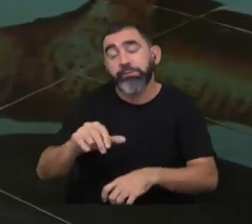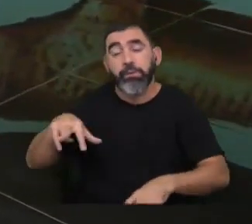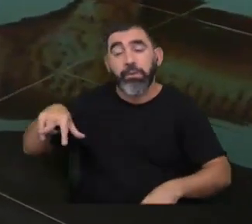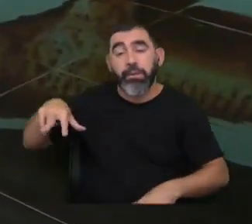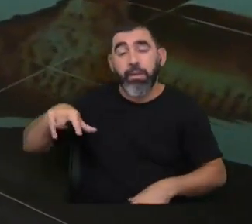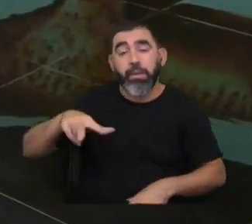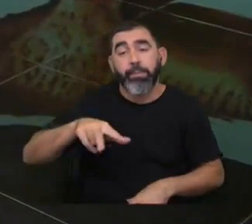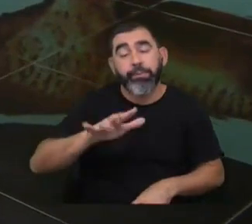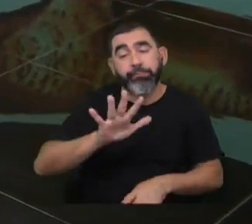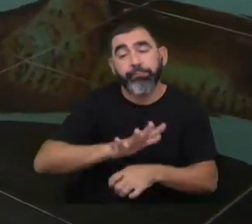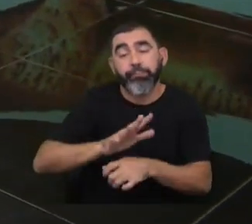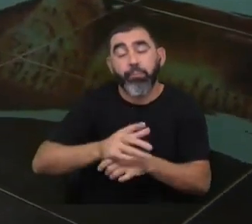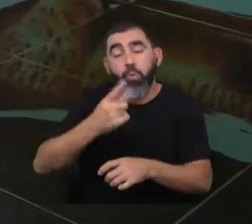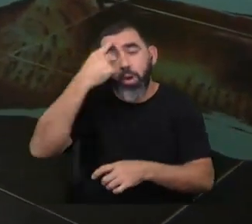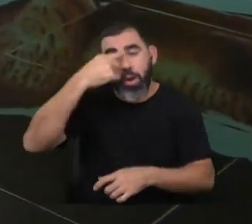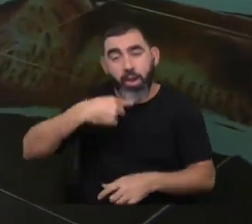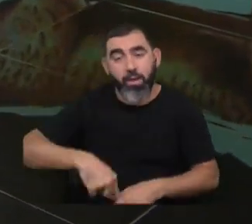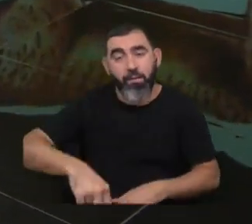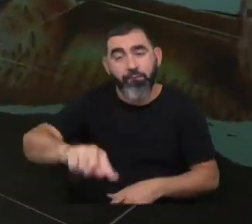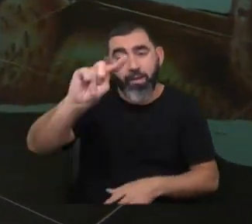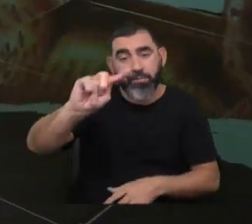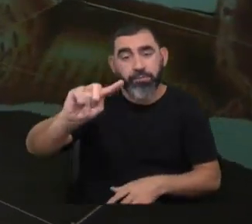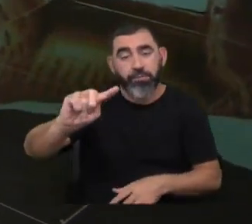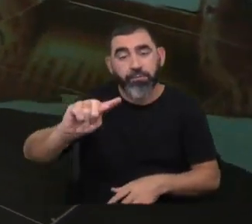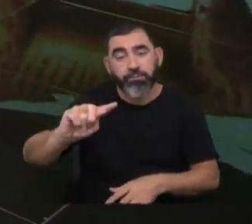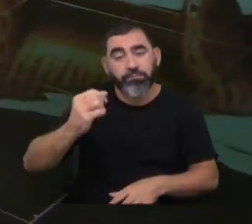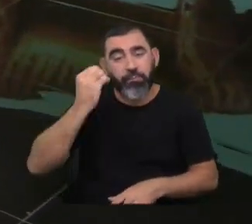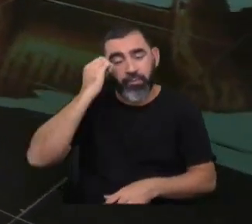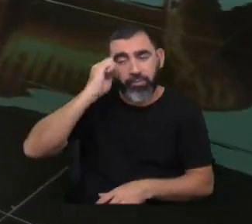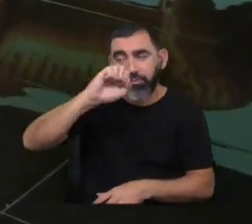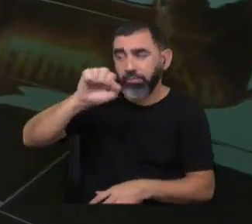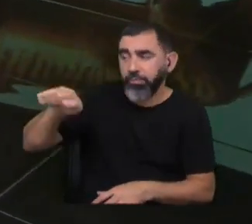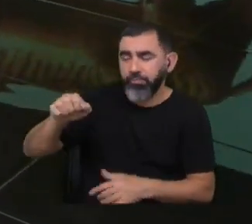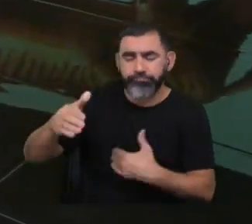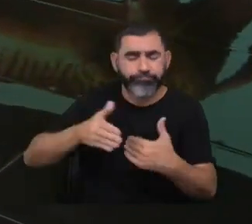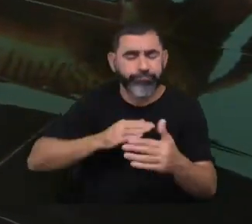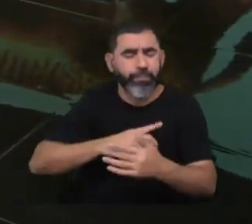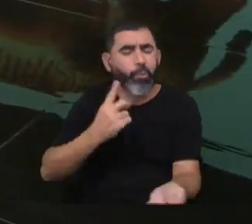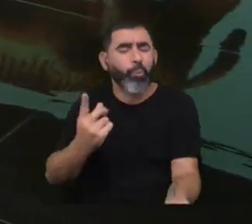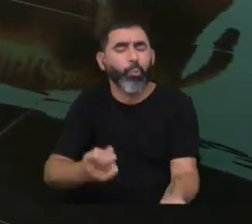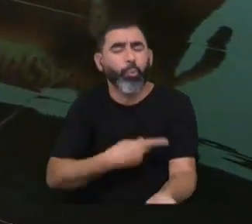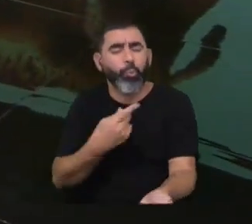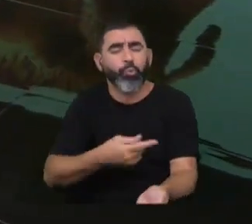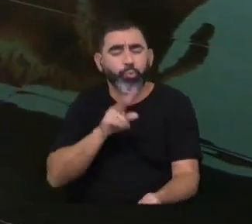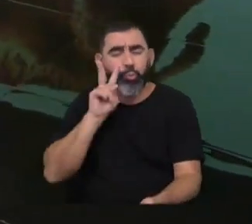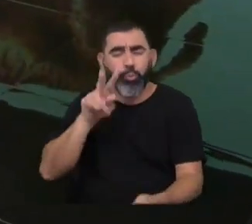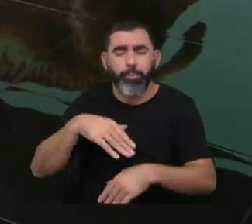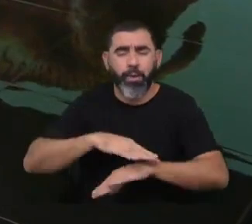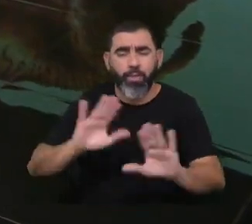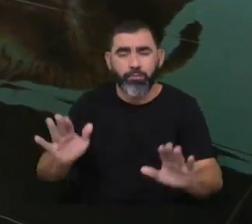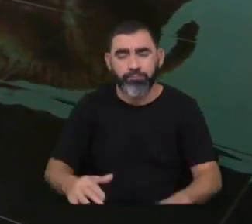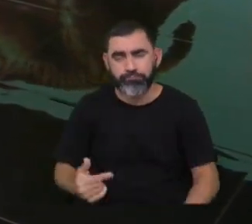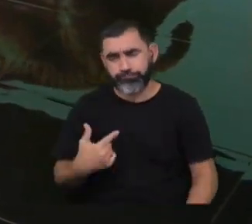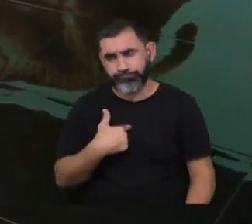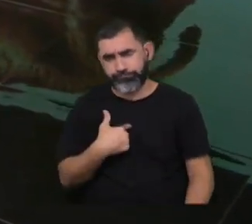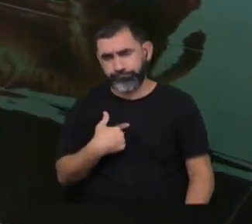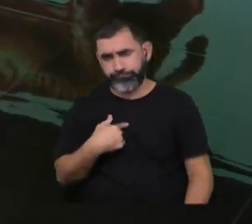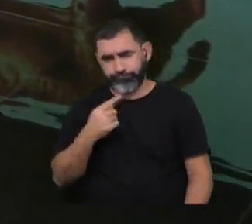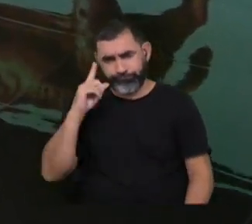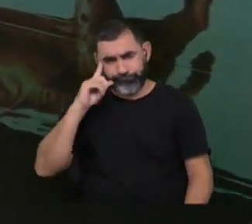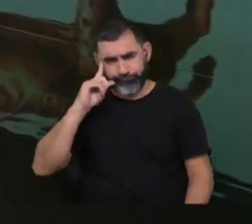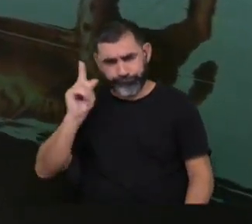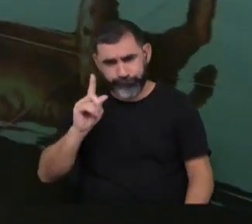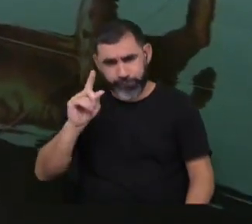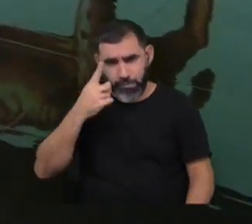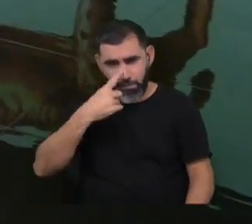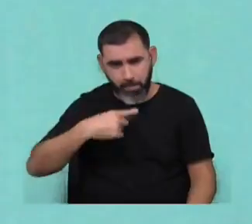por atrás una especie de elefante, ni siquiera hubieran torcido la cabeza porque estaban acostumbrados a ver. Yo en ese momento no sabía que el elefante